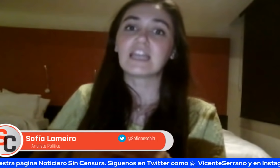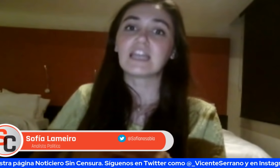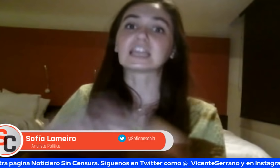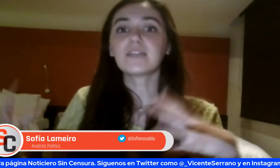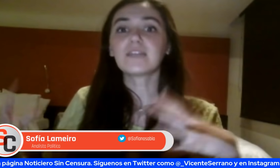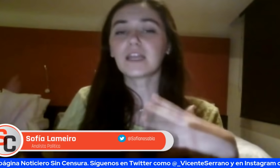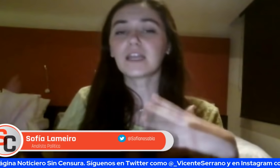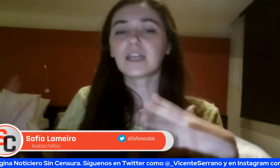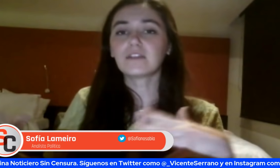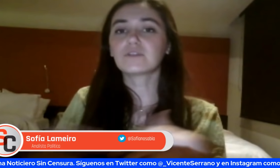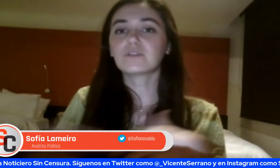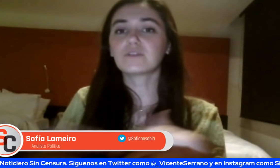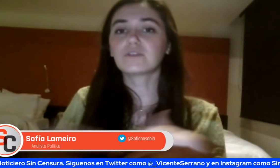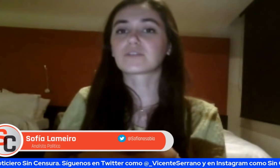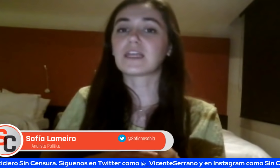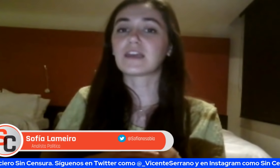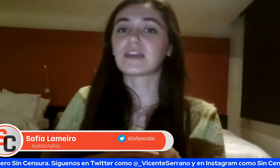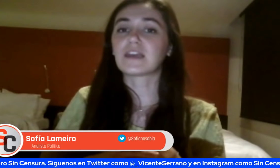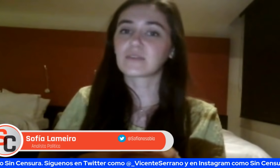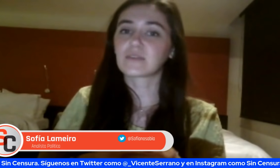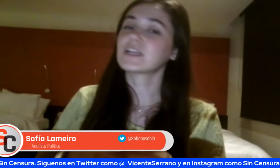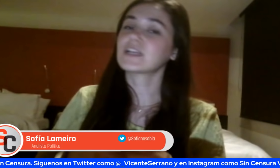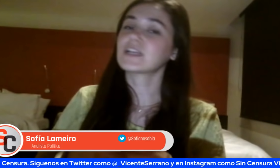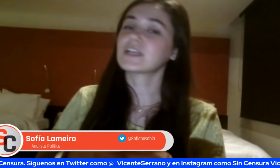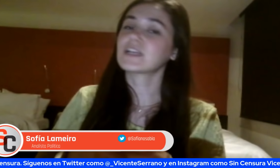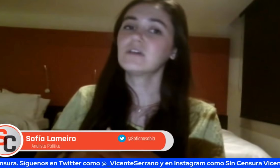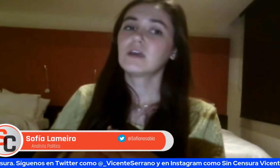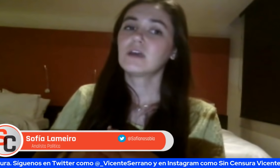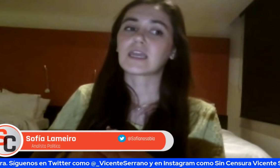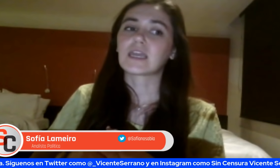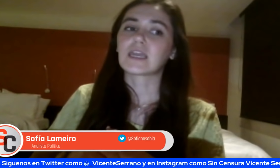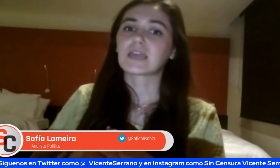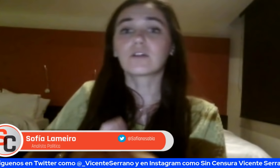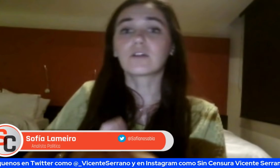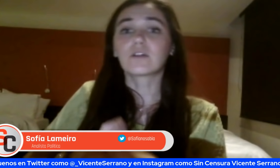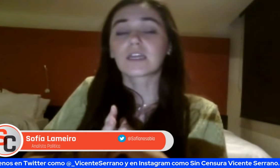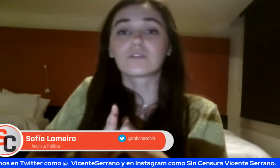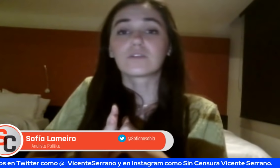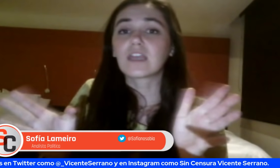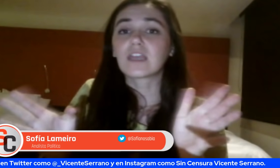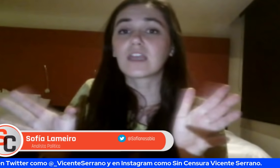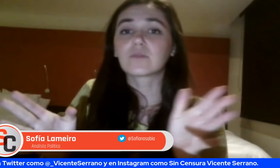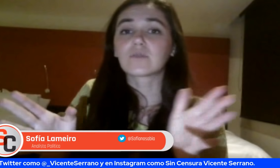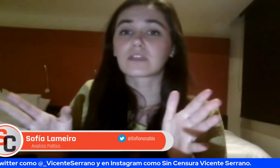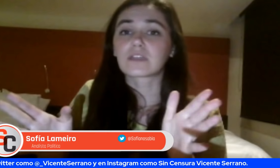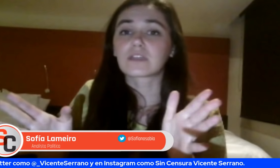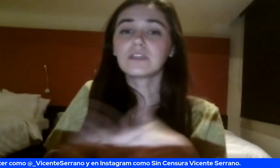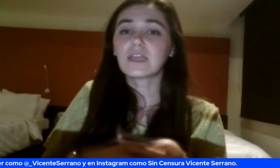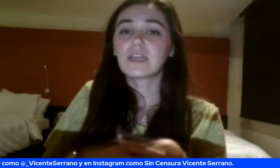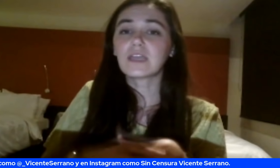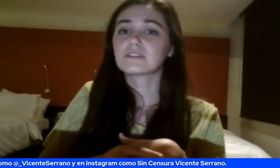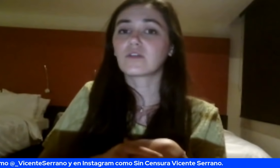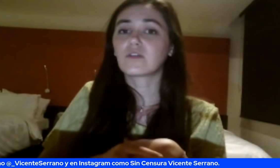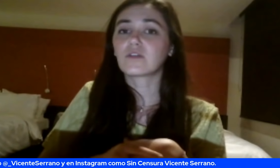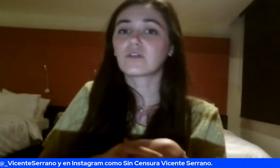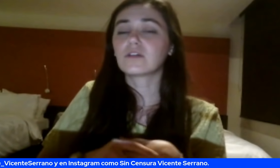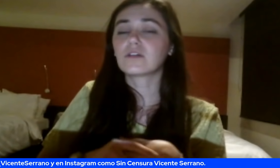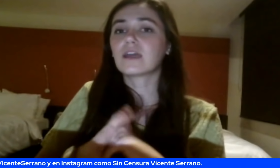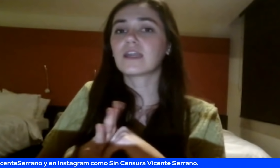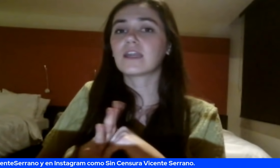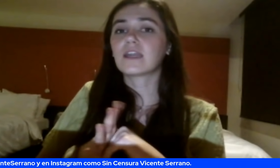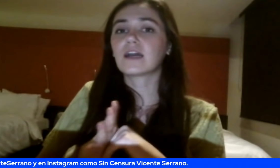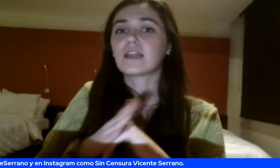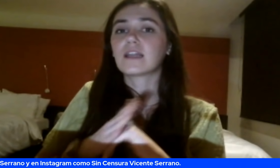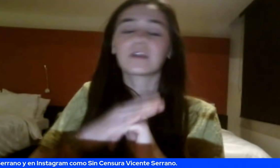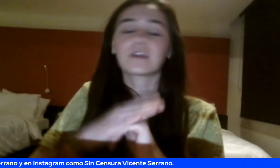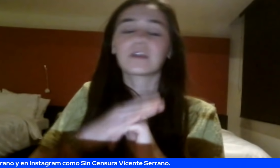están ampliando nuestras posibilidades de democracia, ¿no? Es algo que no teníamos anteriormente. Antes lo único que había era